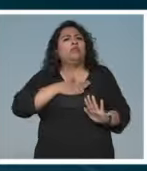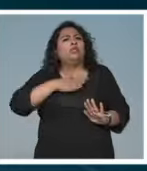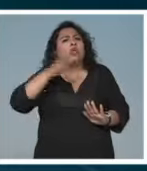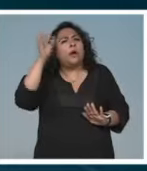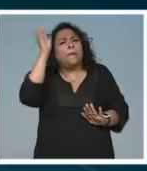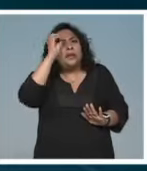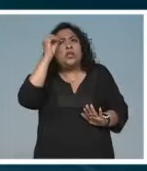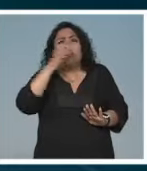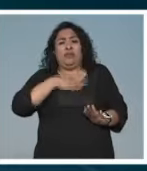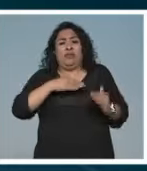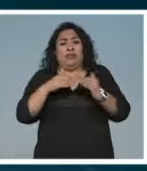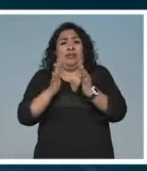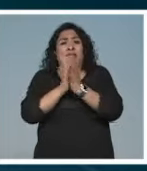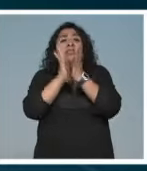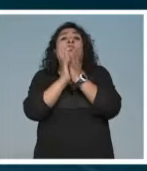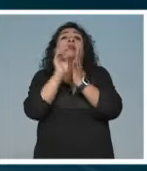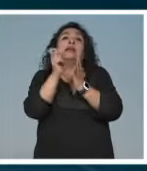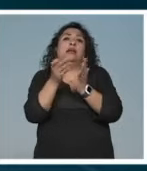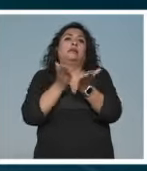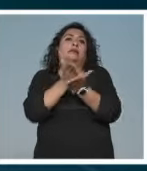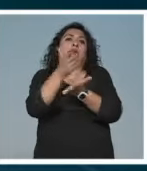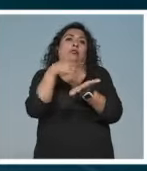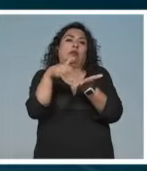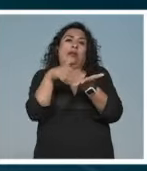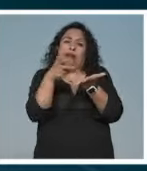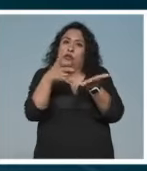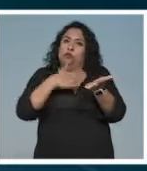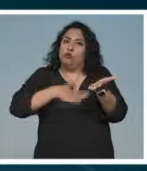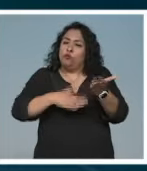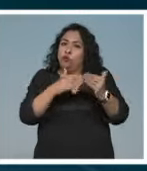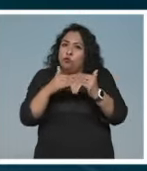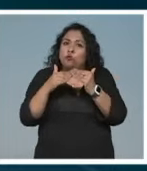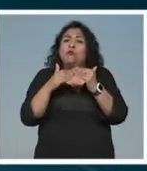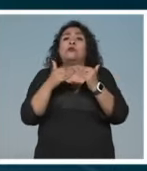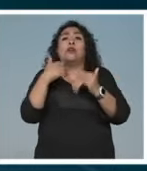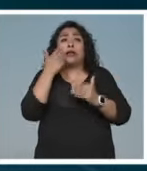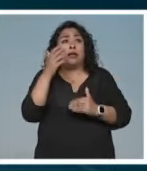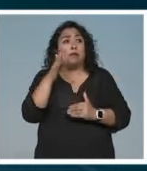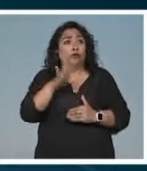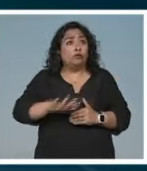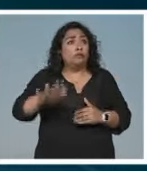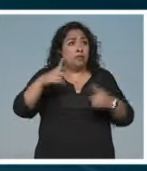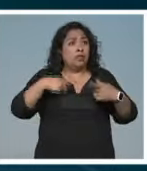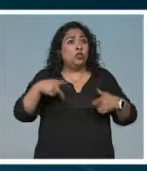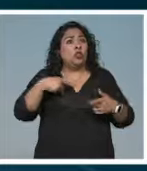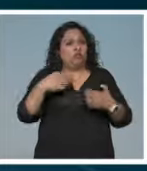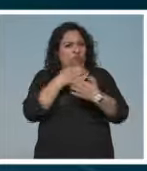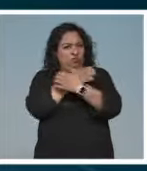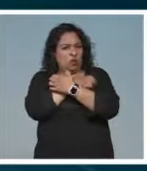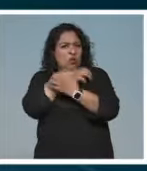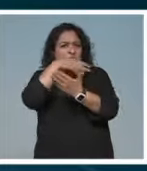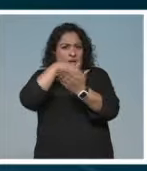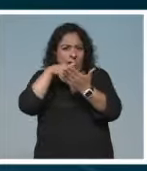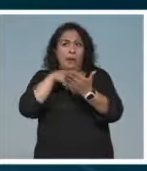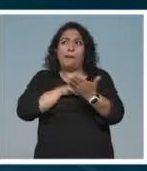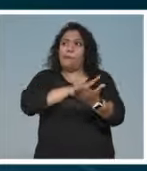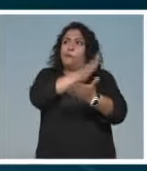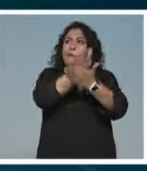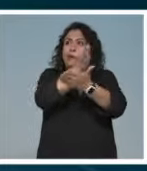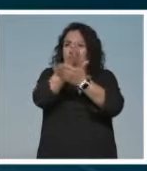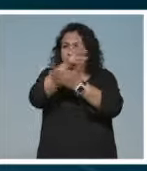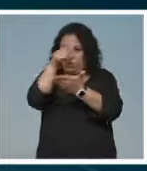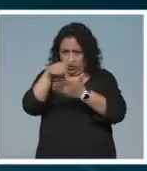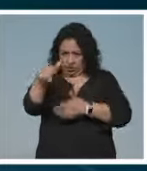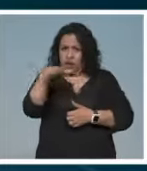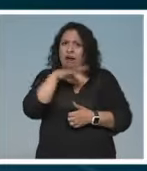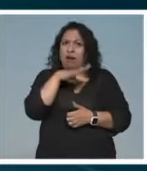hay nada más democrático que el acceso a la lectura. Queremos un pueblo educado, un pueblo que lea, vayamos a estos espacios que están ahí,